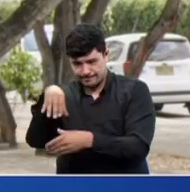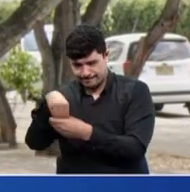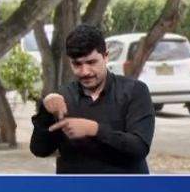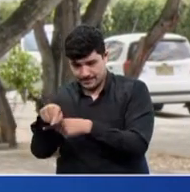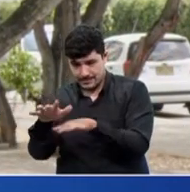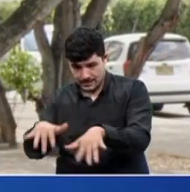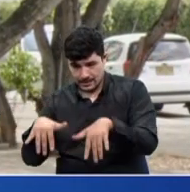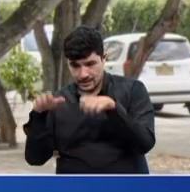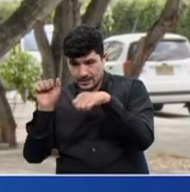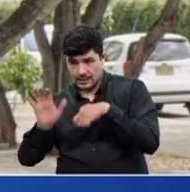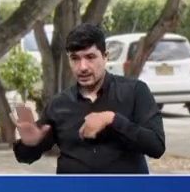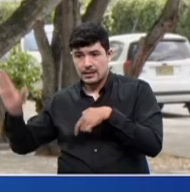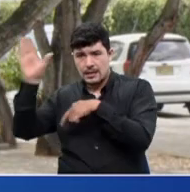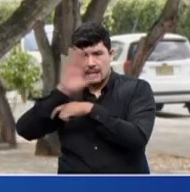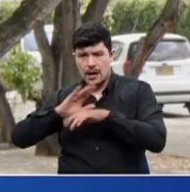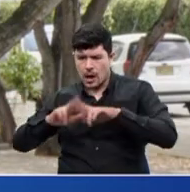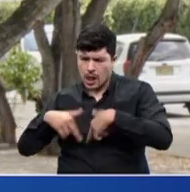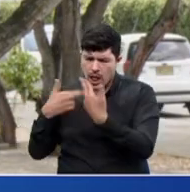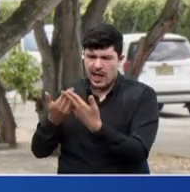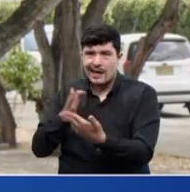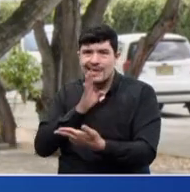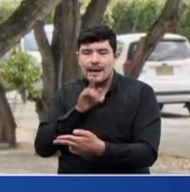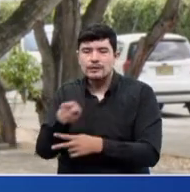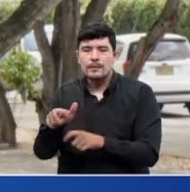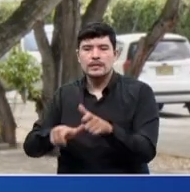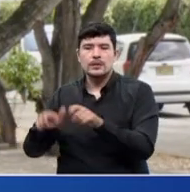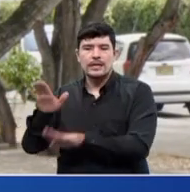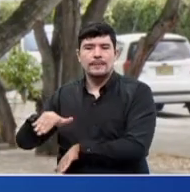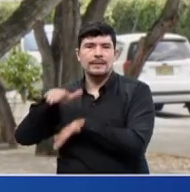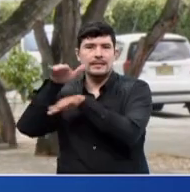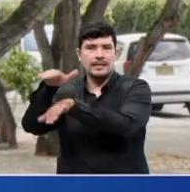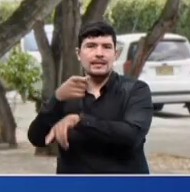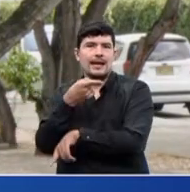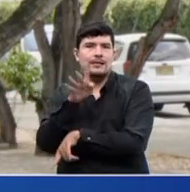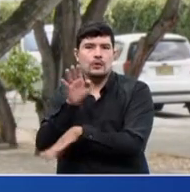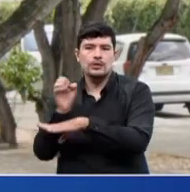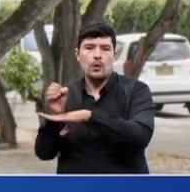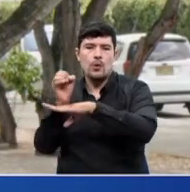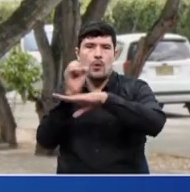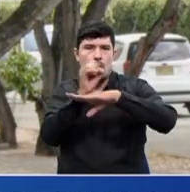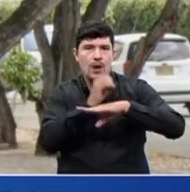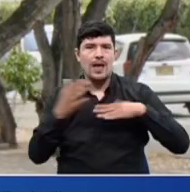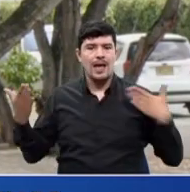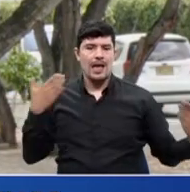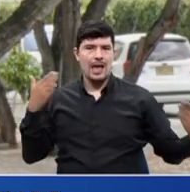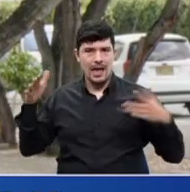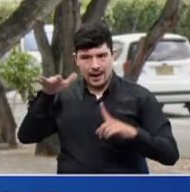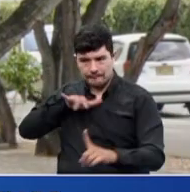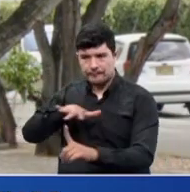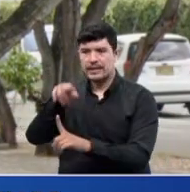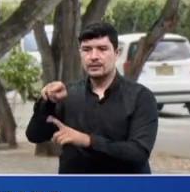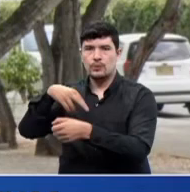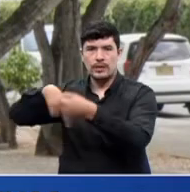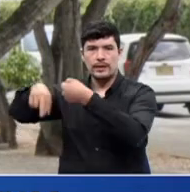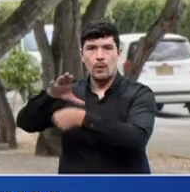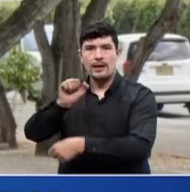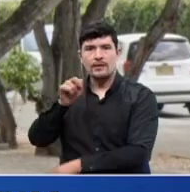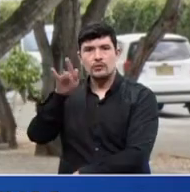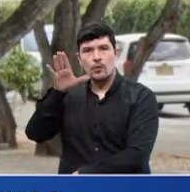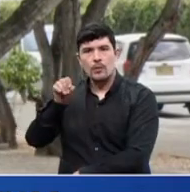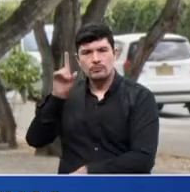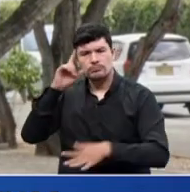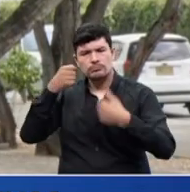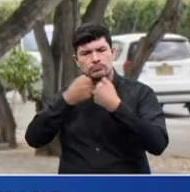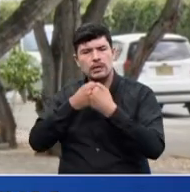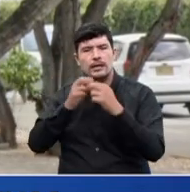Asamblea Departamental, estuvieron reunidos los representantes de las 14 organizaciones que tienen injerencia en la zona del Catatumbo, con el